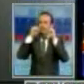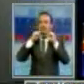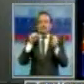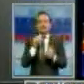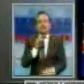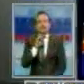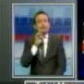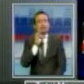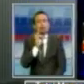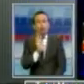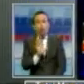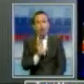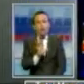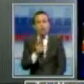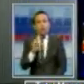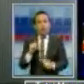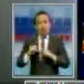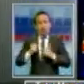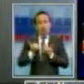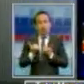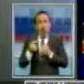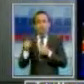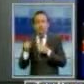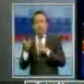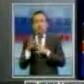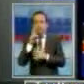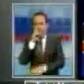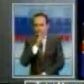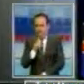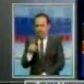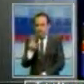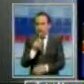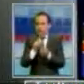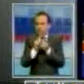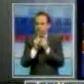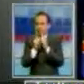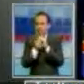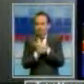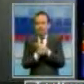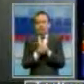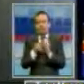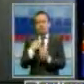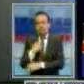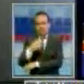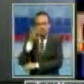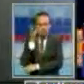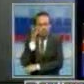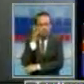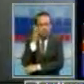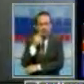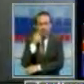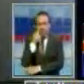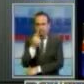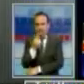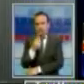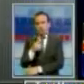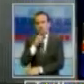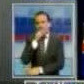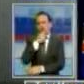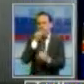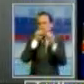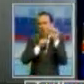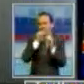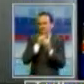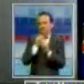solo, no es un tema de edad, es un tema de visiones más transformadoras. Cuando yo escucho, mire, hay que dar un paso al lado a los coroneles porque asumir nueva